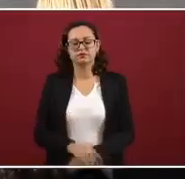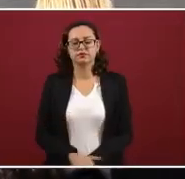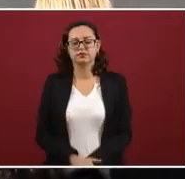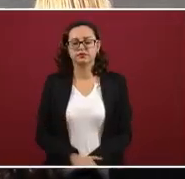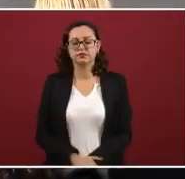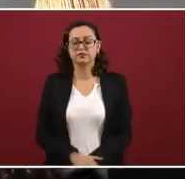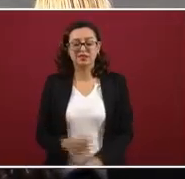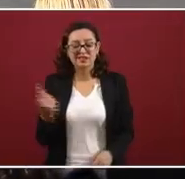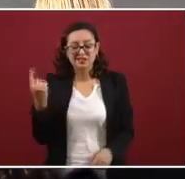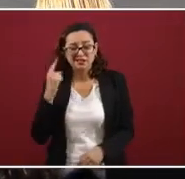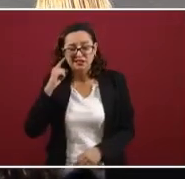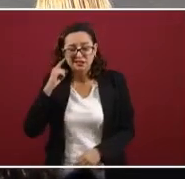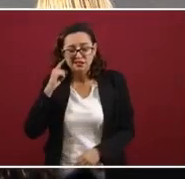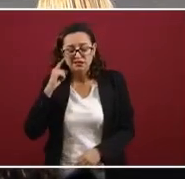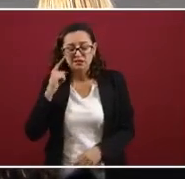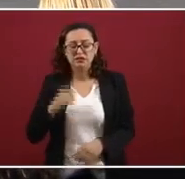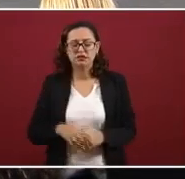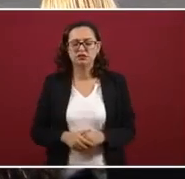¿Mande?